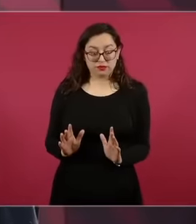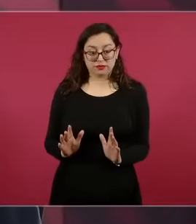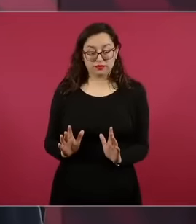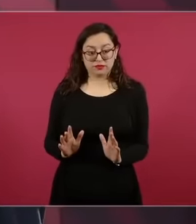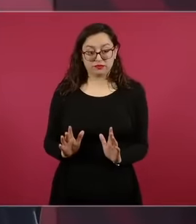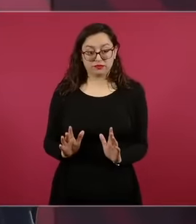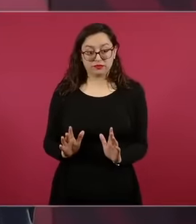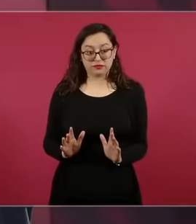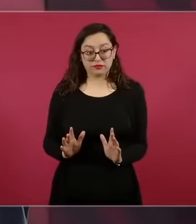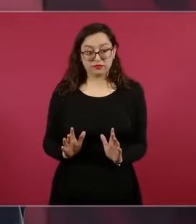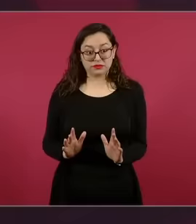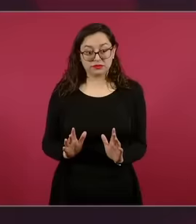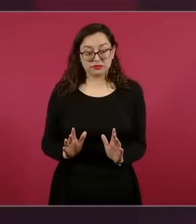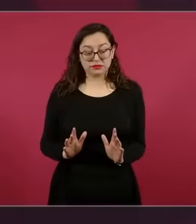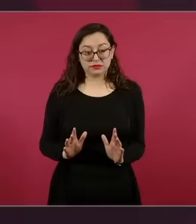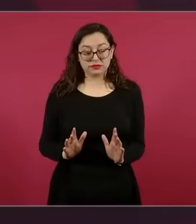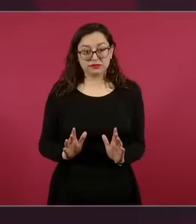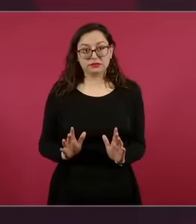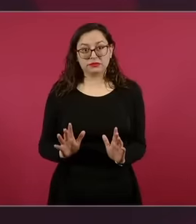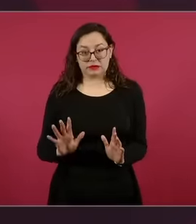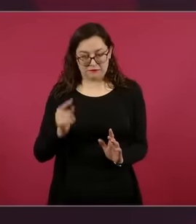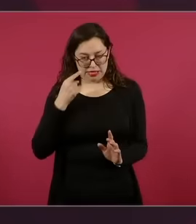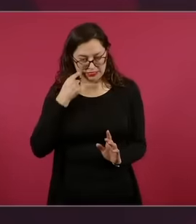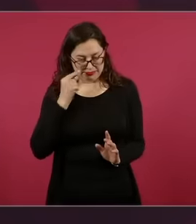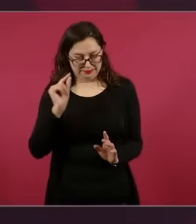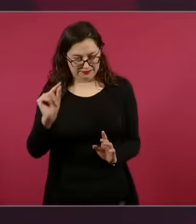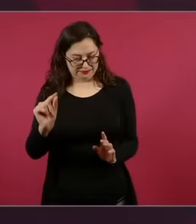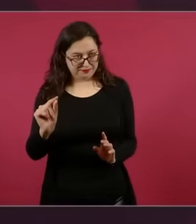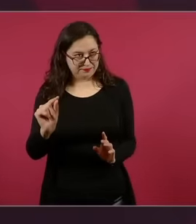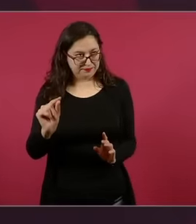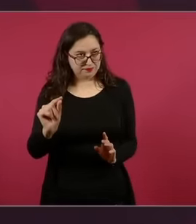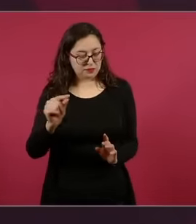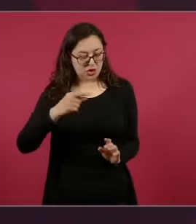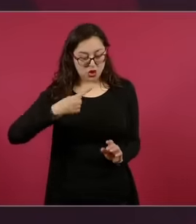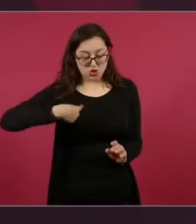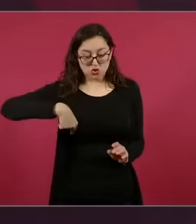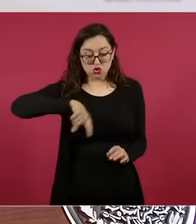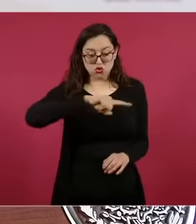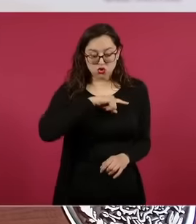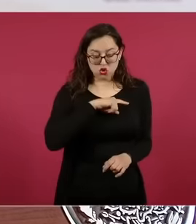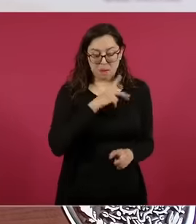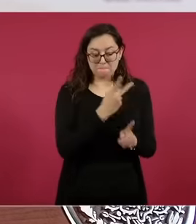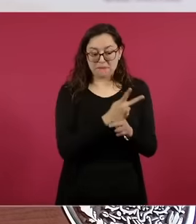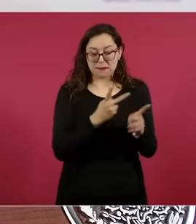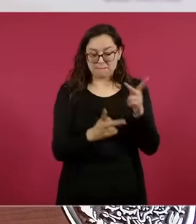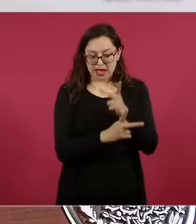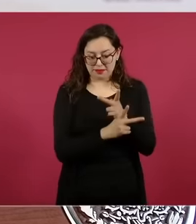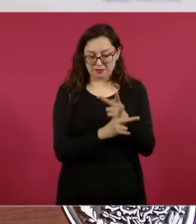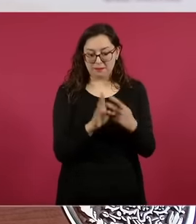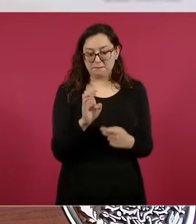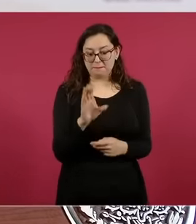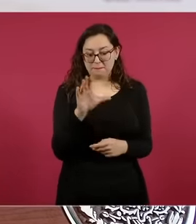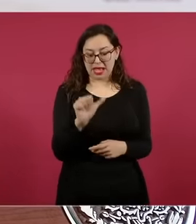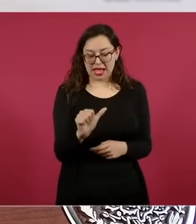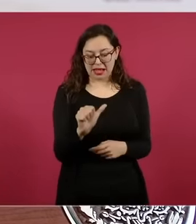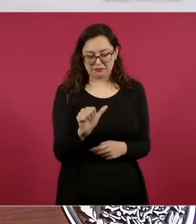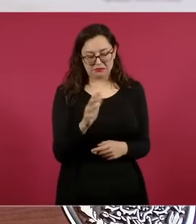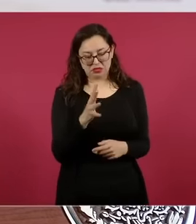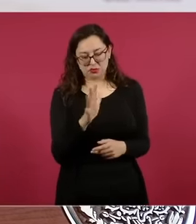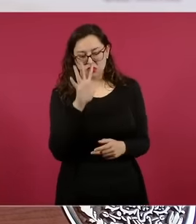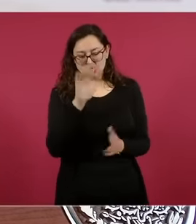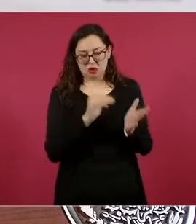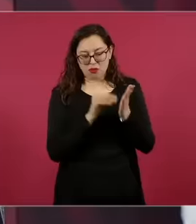estamos otorgando becas a todos los que estudian preparatoria, son como 5